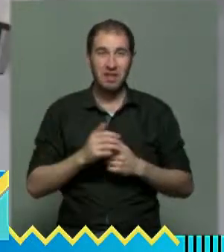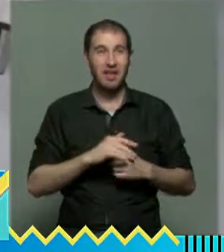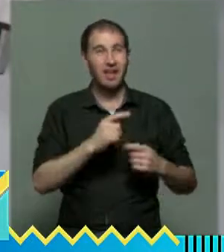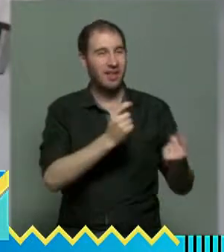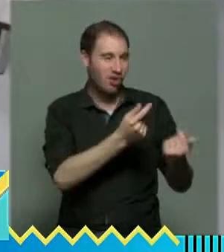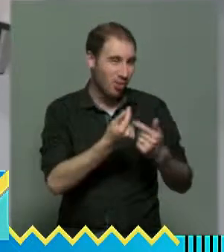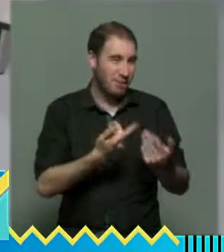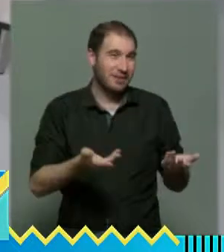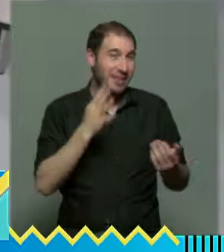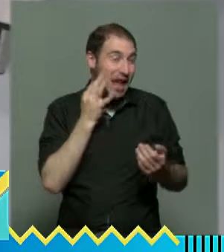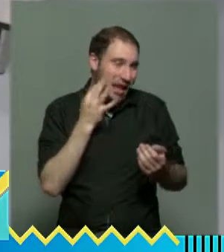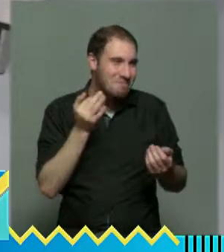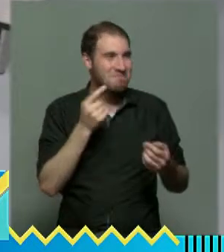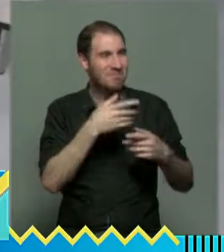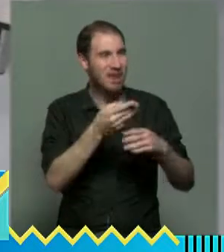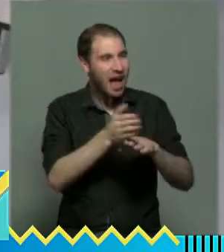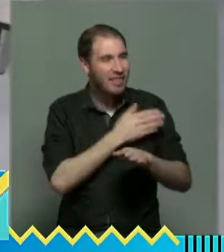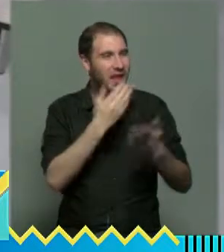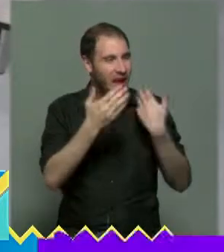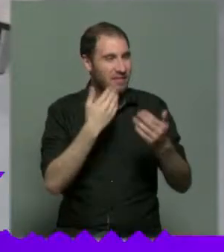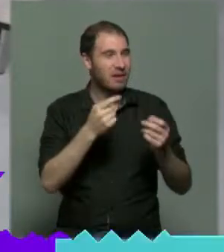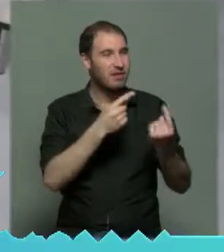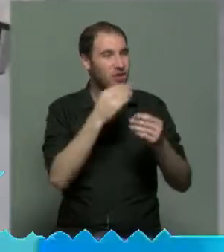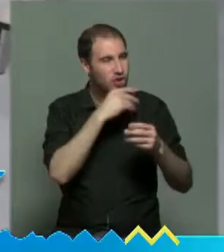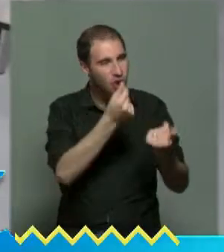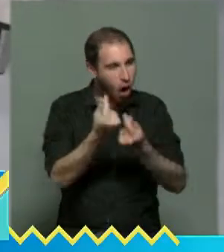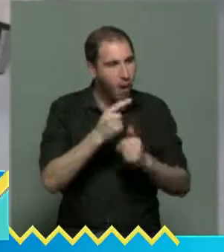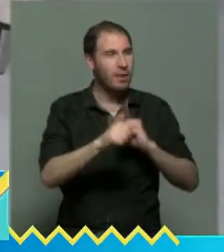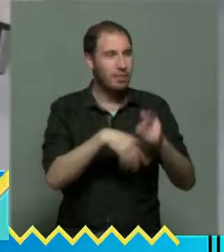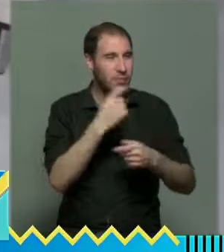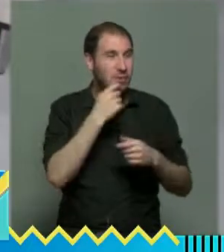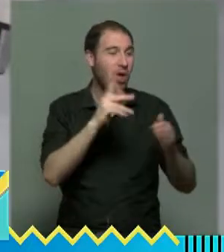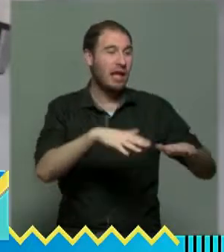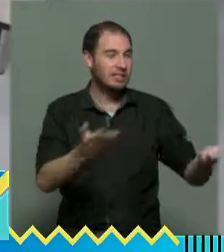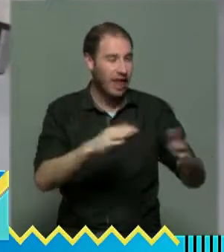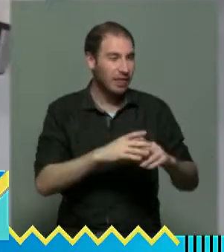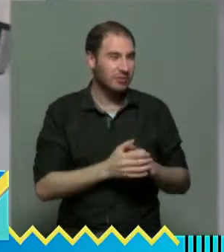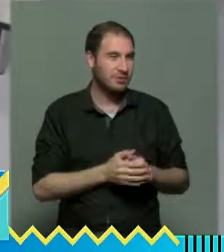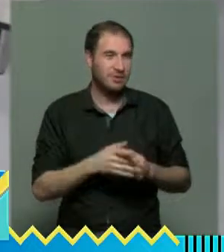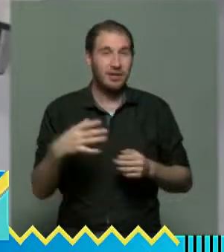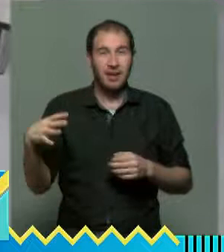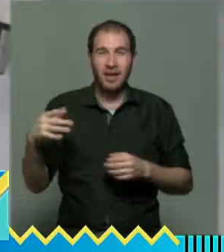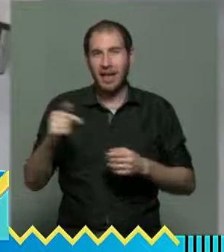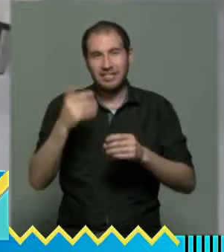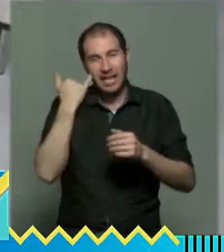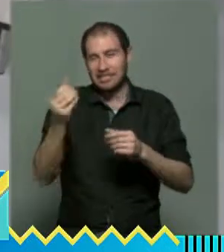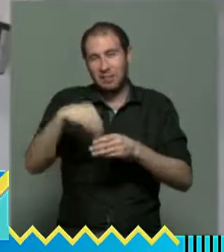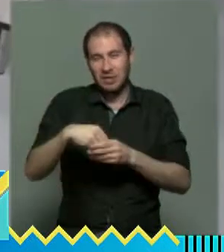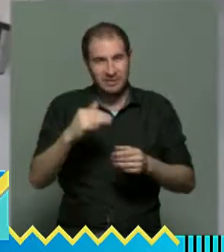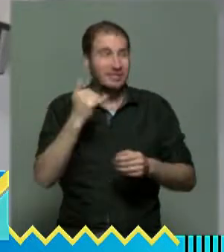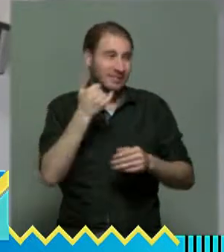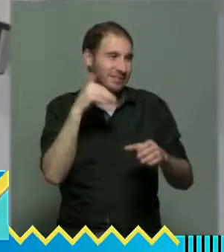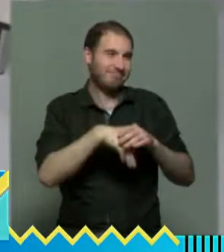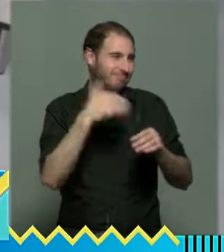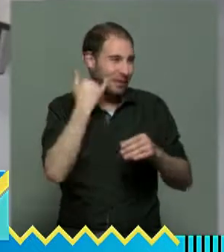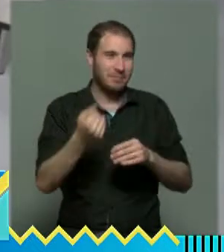comprando, ¿no? Porque bueno, anticipándonos a todo esto que se viene hablando, compramos mucho y después si llega a haber un asado ya entre lo tenés semana, por las dudas. Y sí, ya lo vamos teniendo.